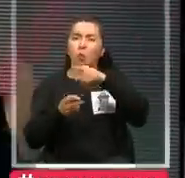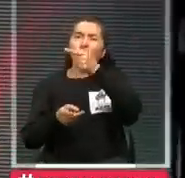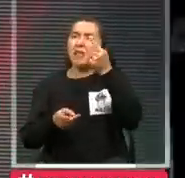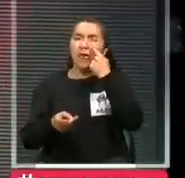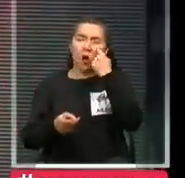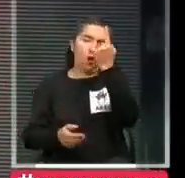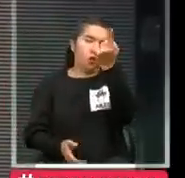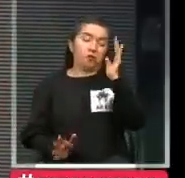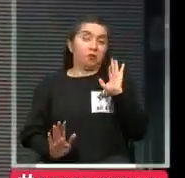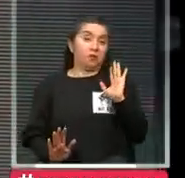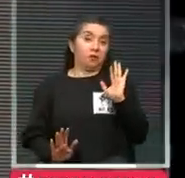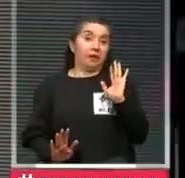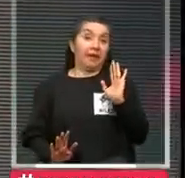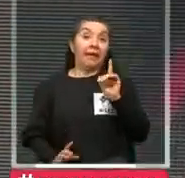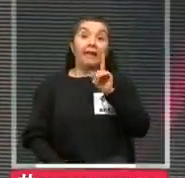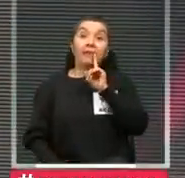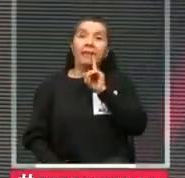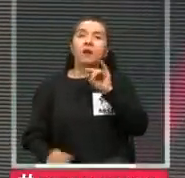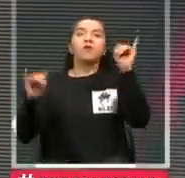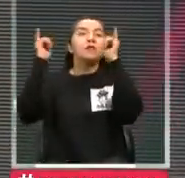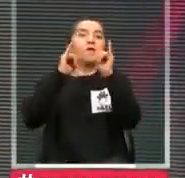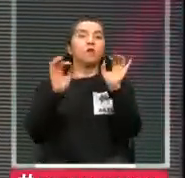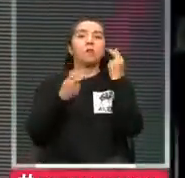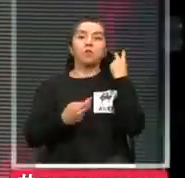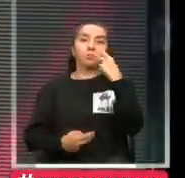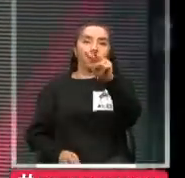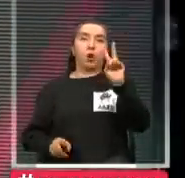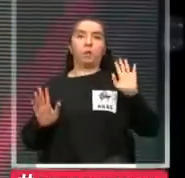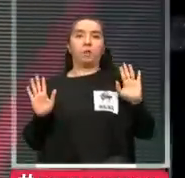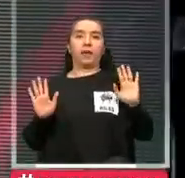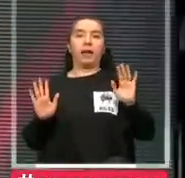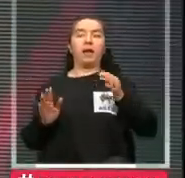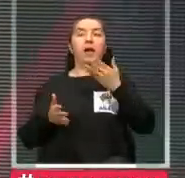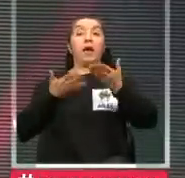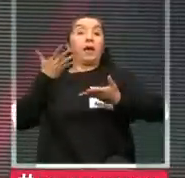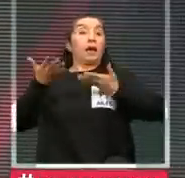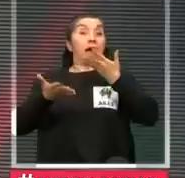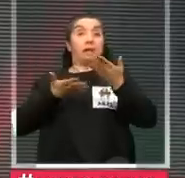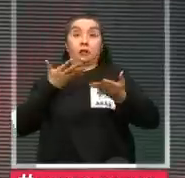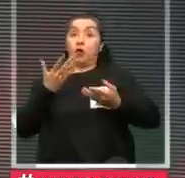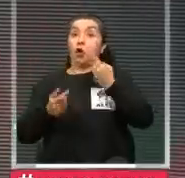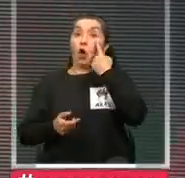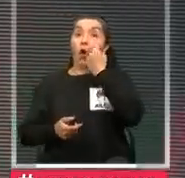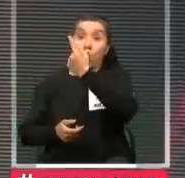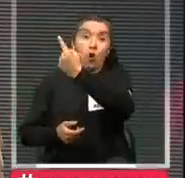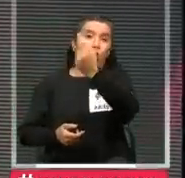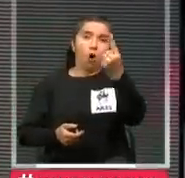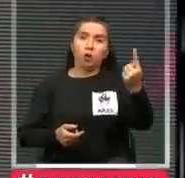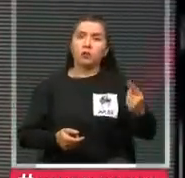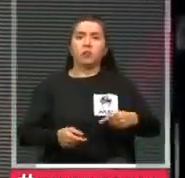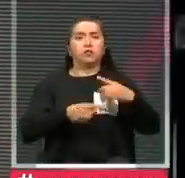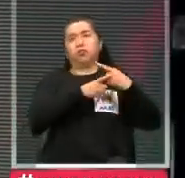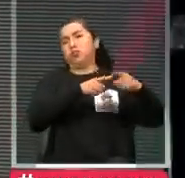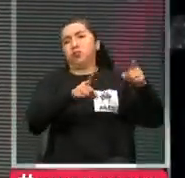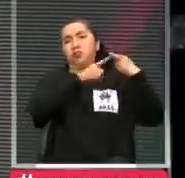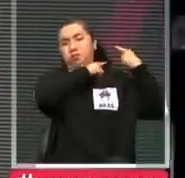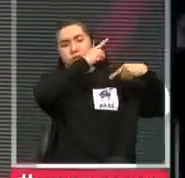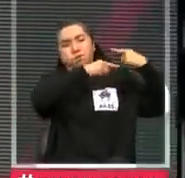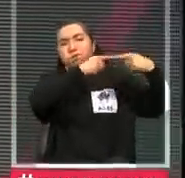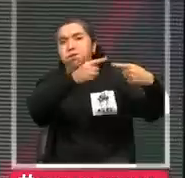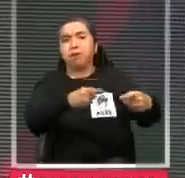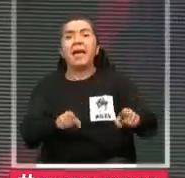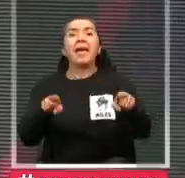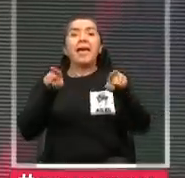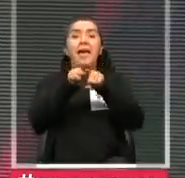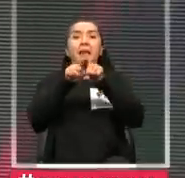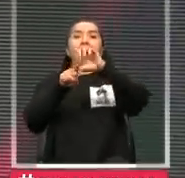los conocen, tienen un estilo propio. Las canciones las conocen varias generaciones. Son los